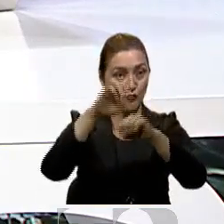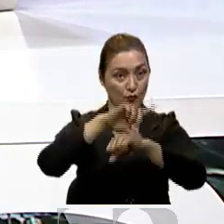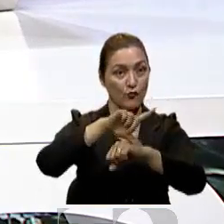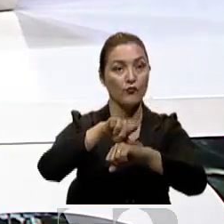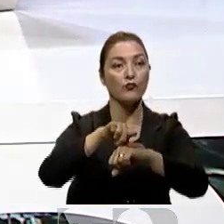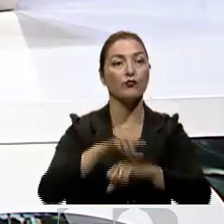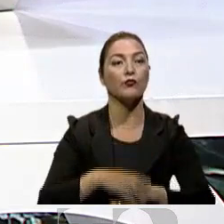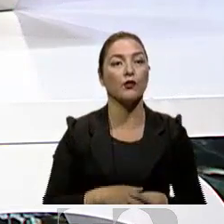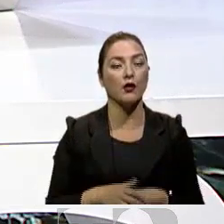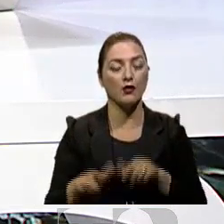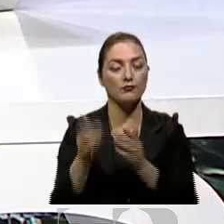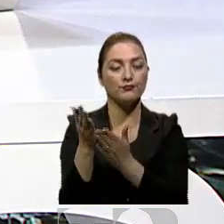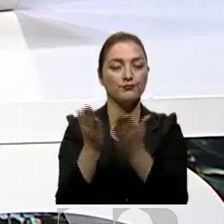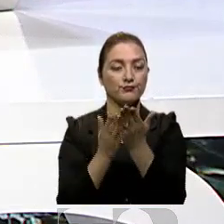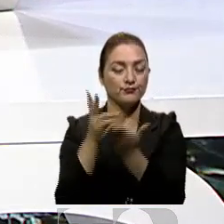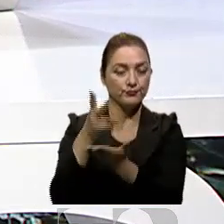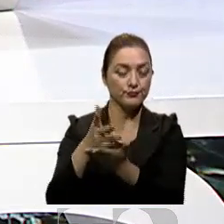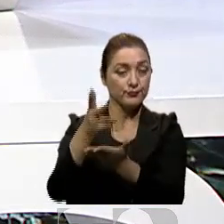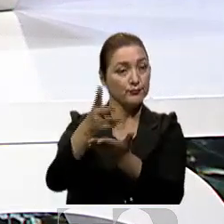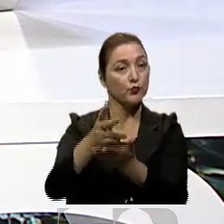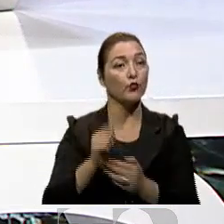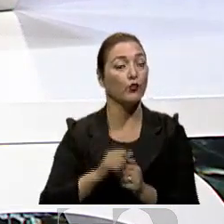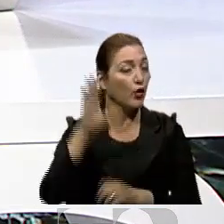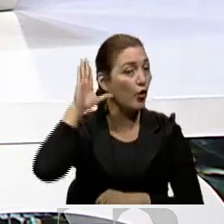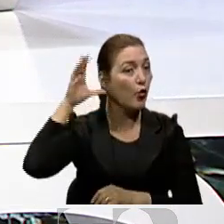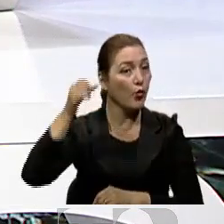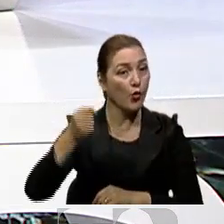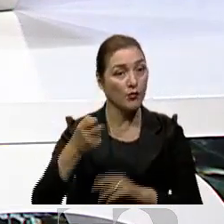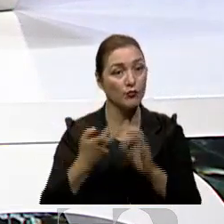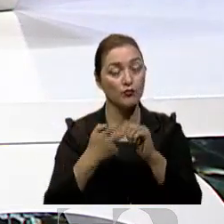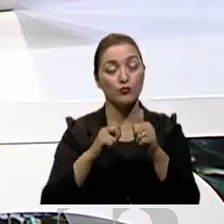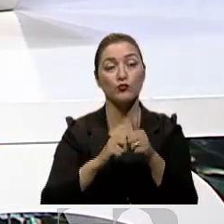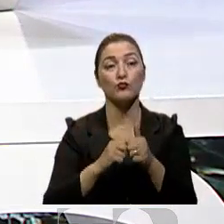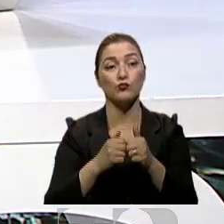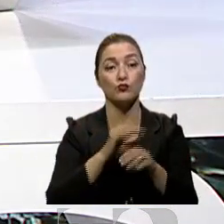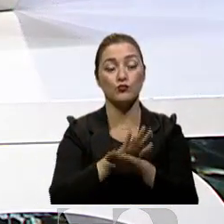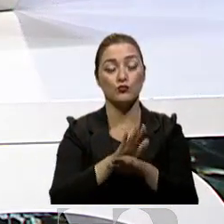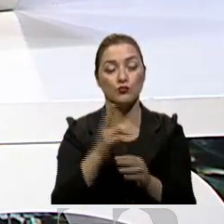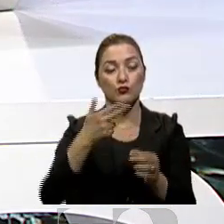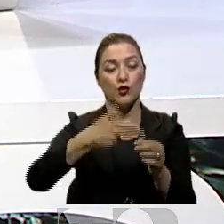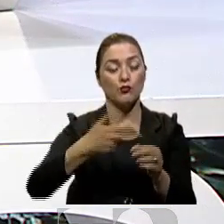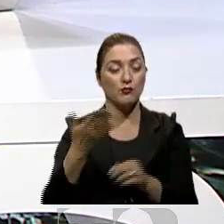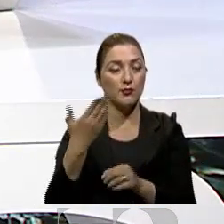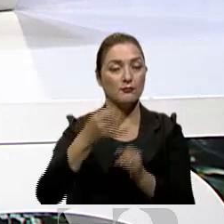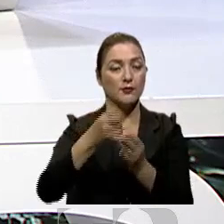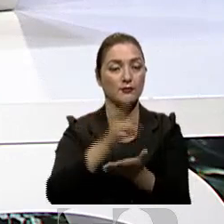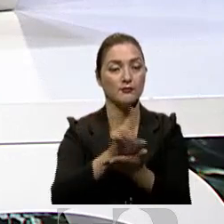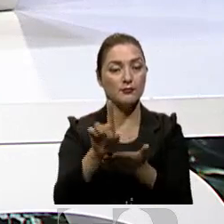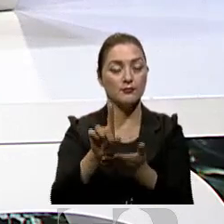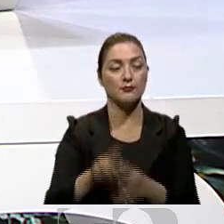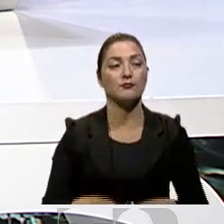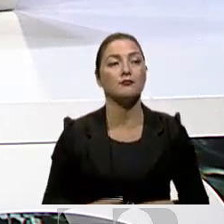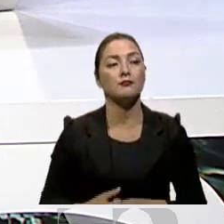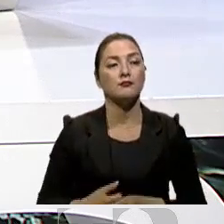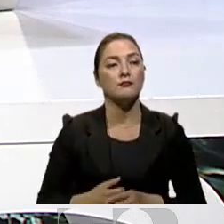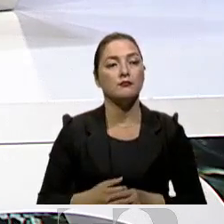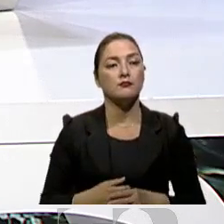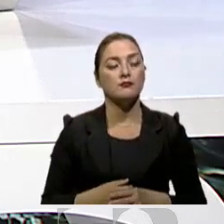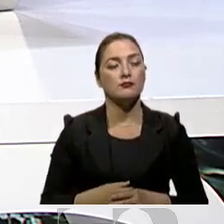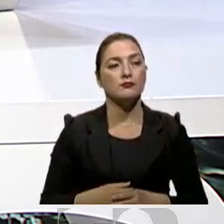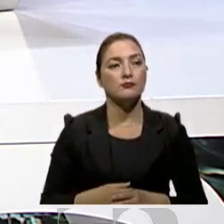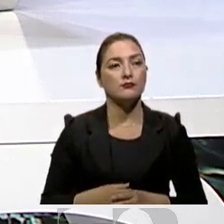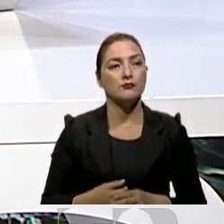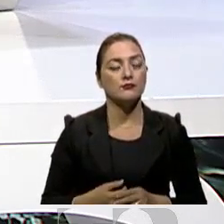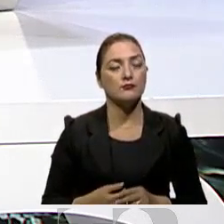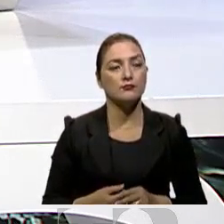8:34, las estaciones de servicio en Cuenca vienen presentando problemas con el abastecimiento de combustibles desde este fin de semana.